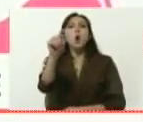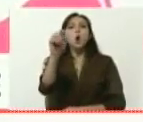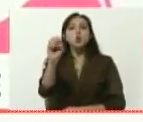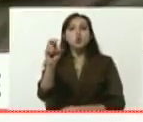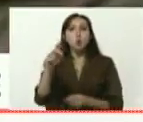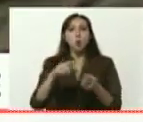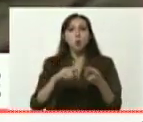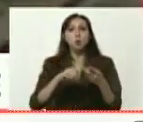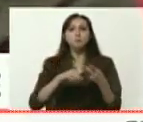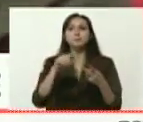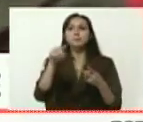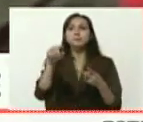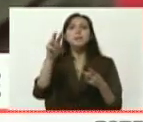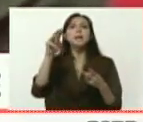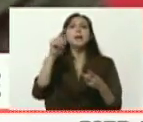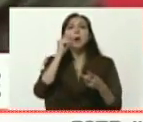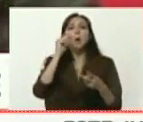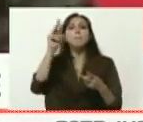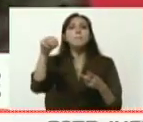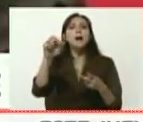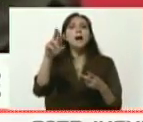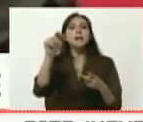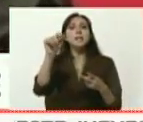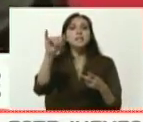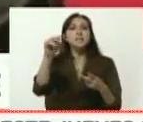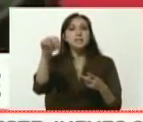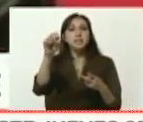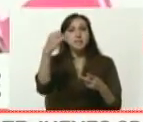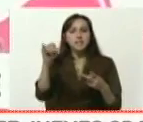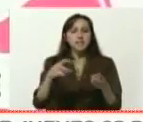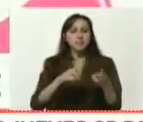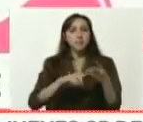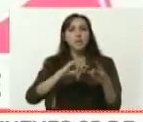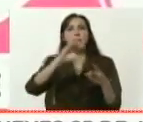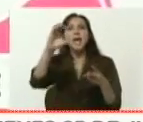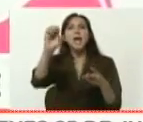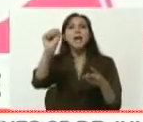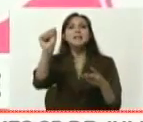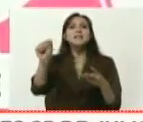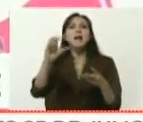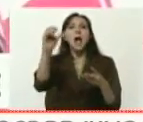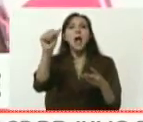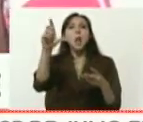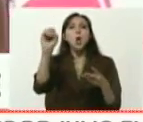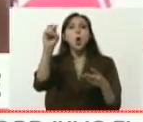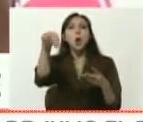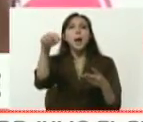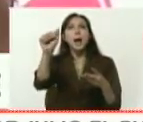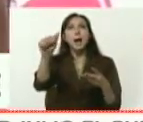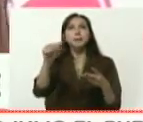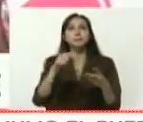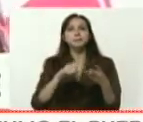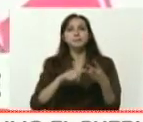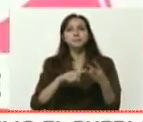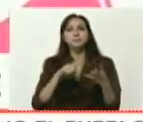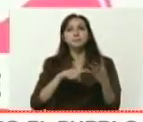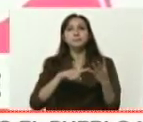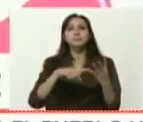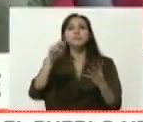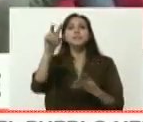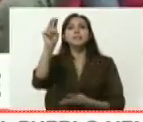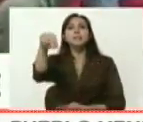Jesús Martínez, por usted, Julio Escalona, por usted, David